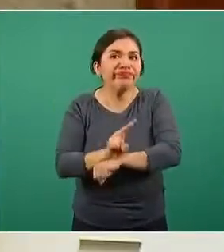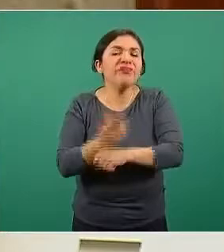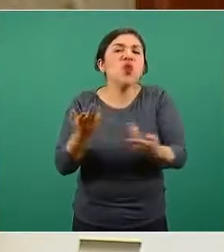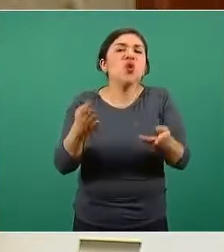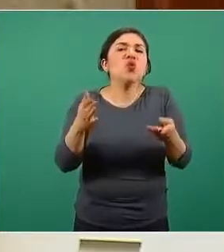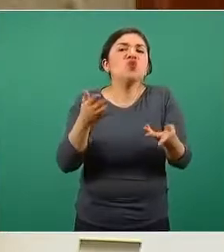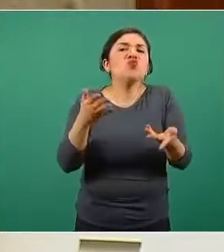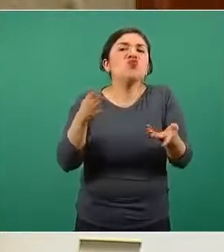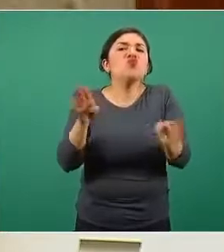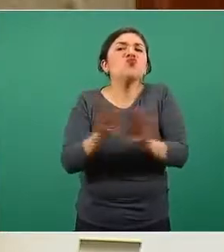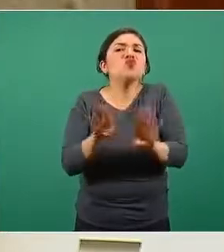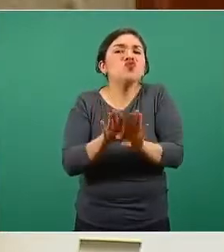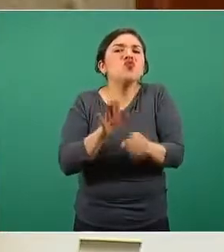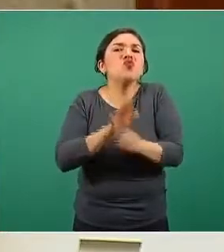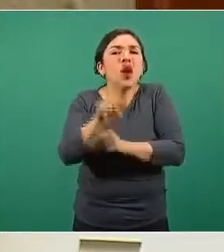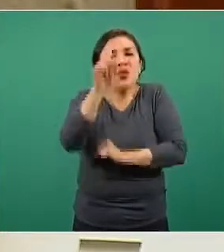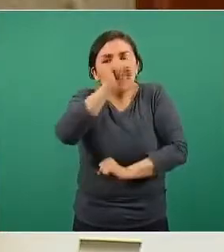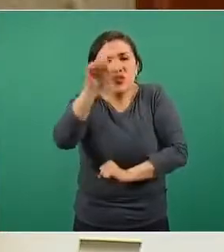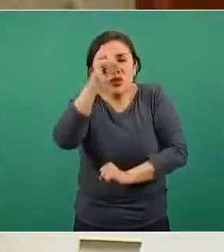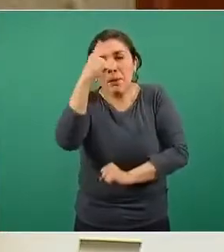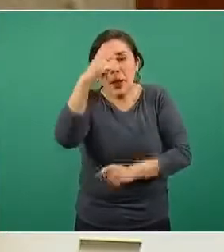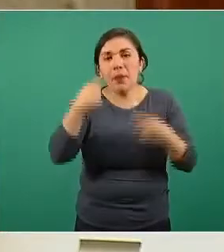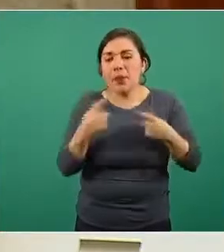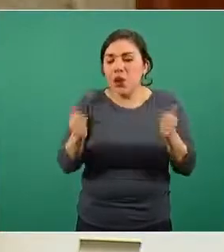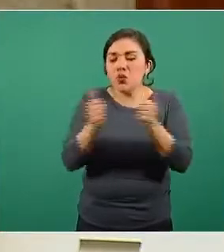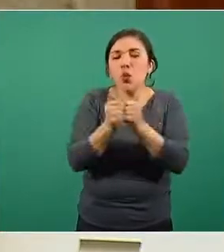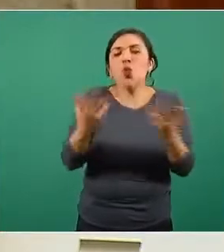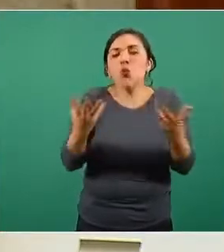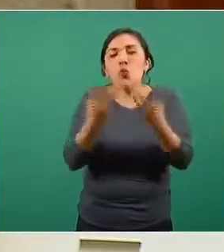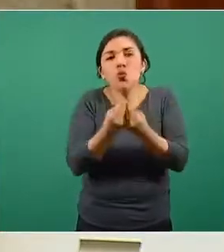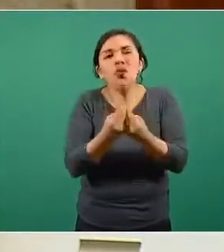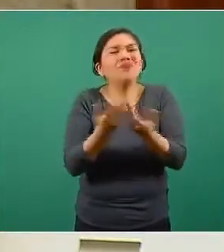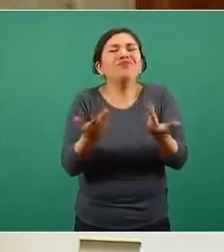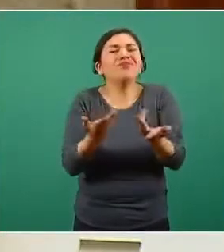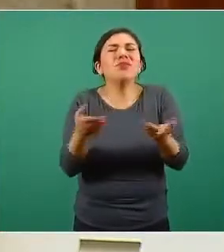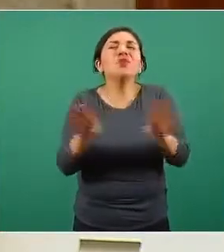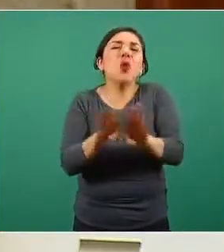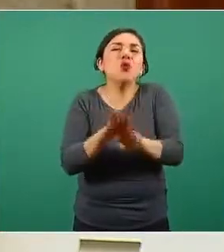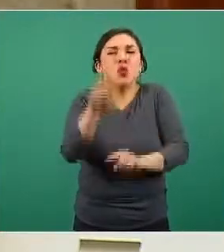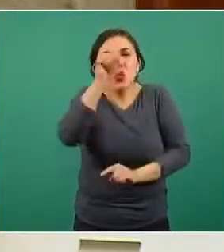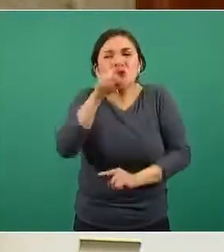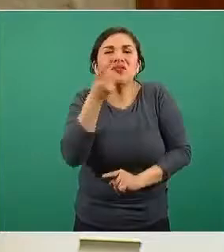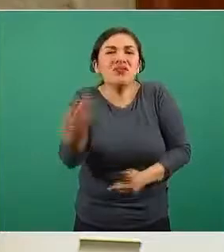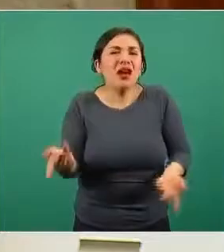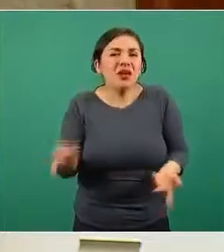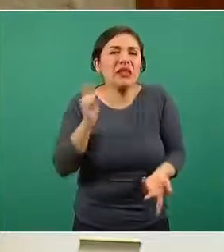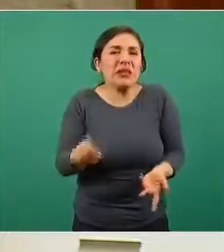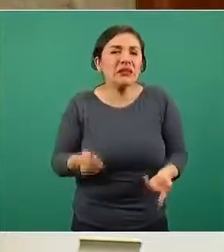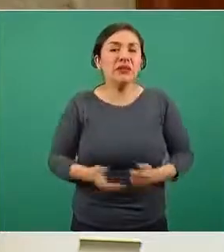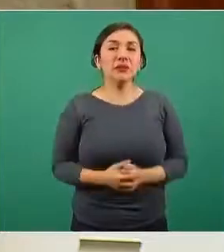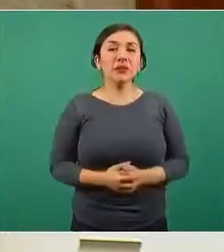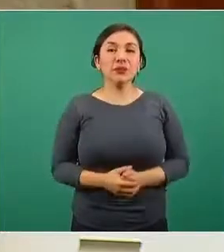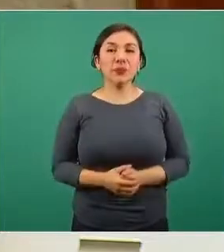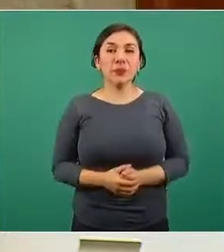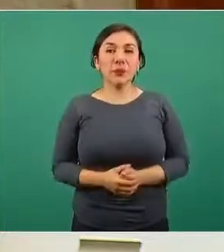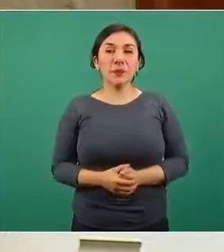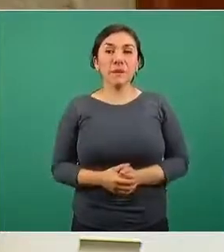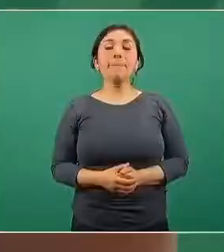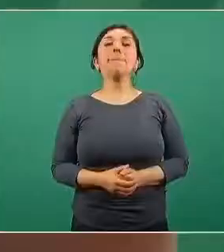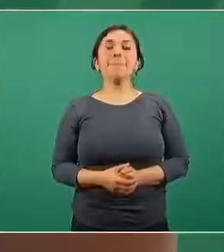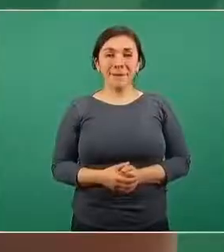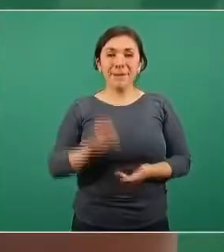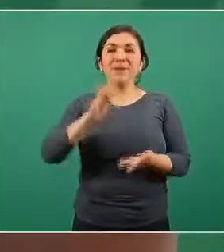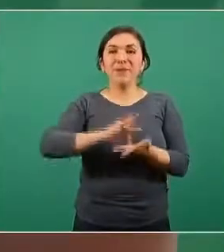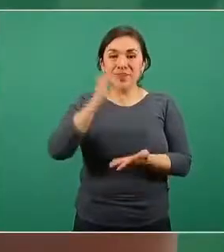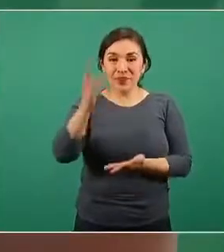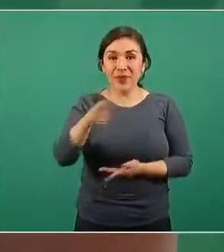de días en la pareja o que estén en cuarentena juntos unos días? No sé, algo que pudieran informar, por favor. Gracias.